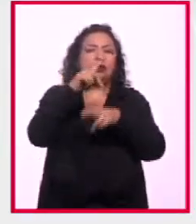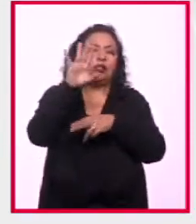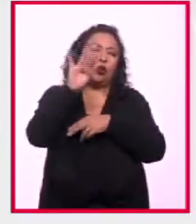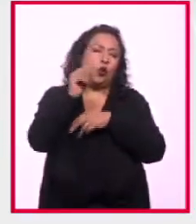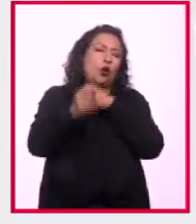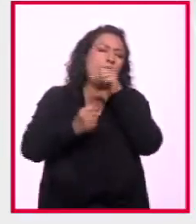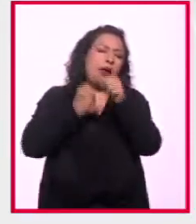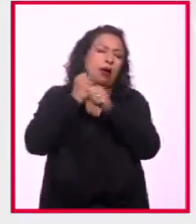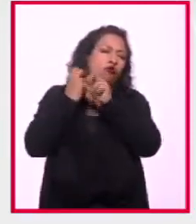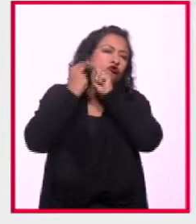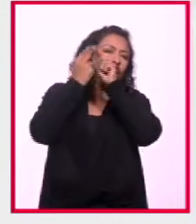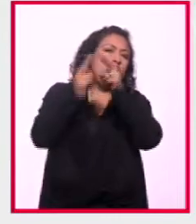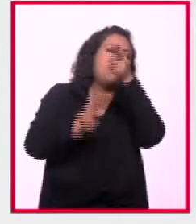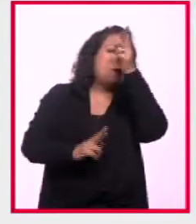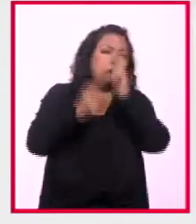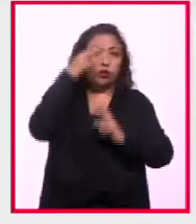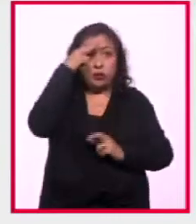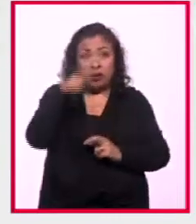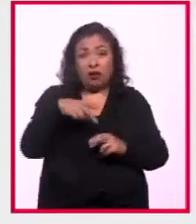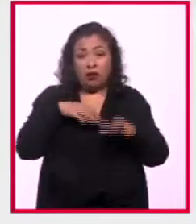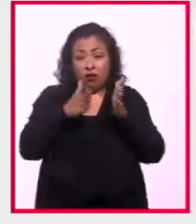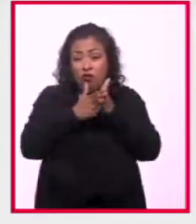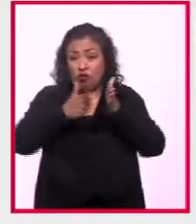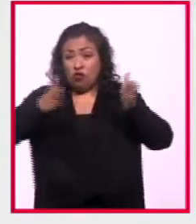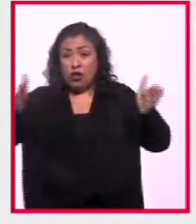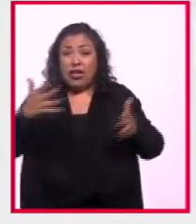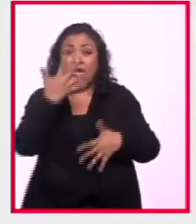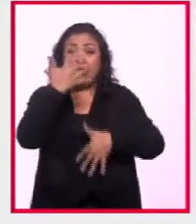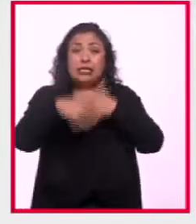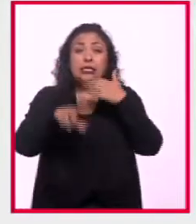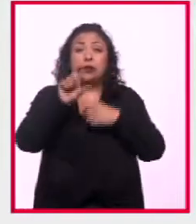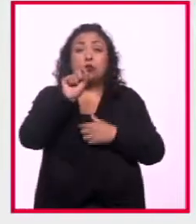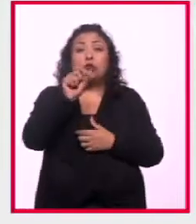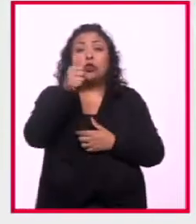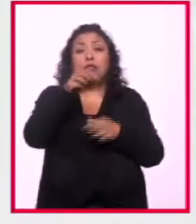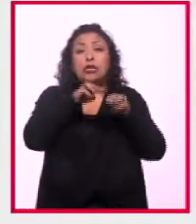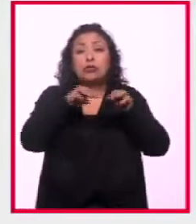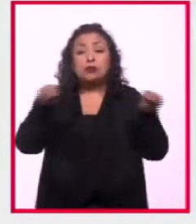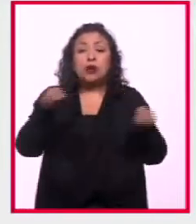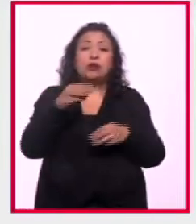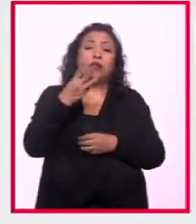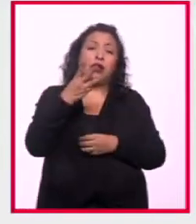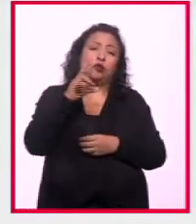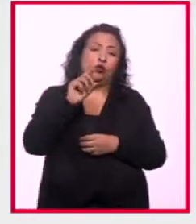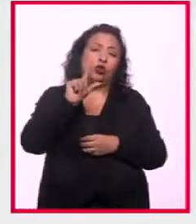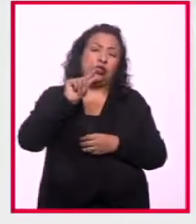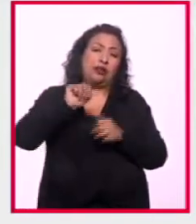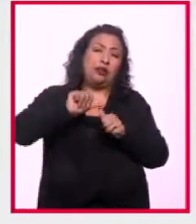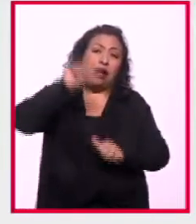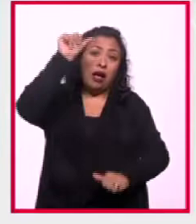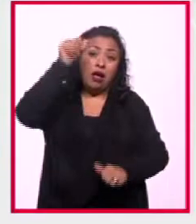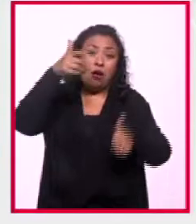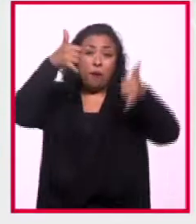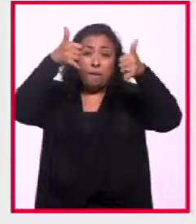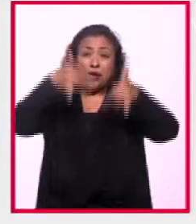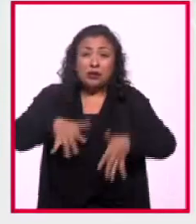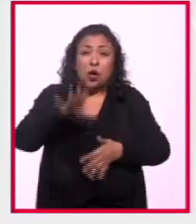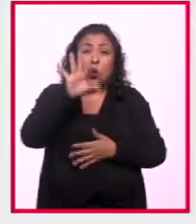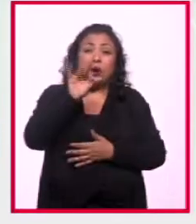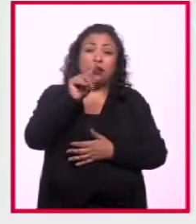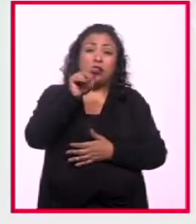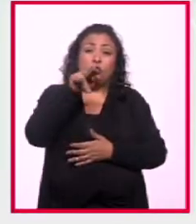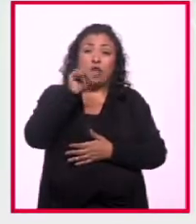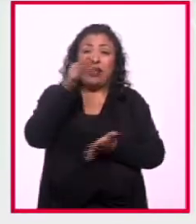revolución mexicana con una longitud de 15.6 metros 3 puntos 70 metros de altura y un peso de más de 40 toneladas